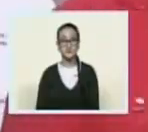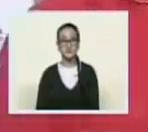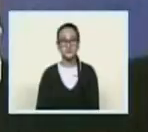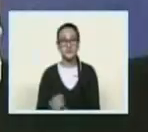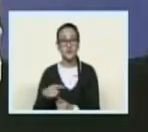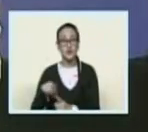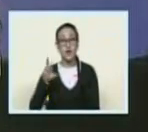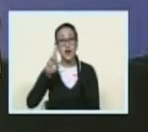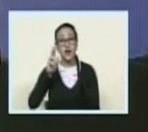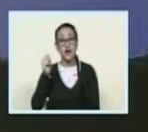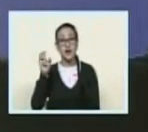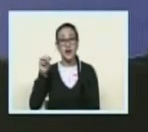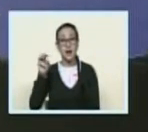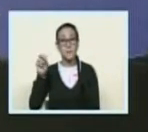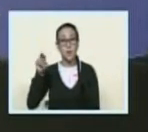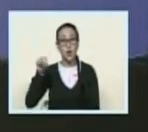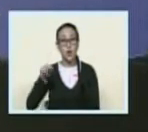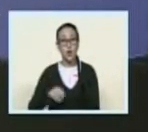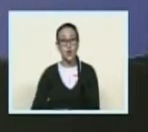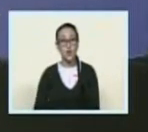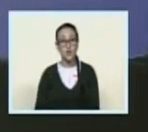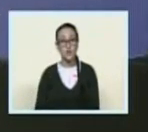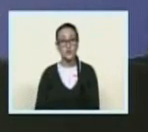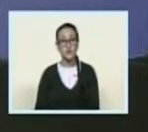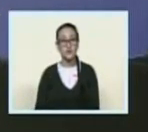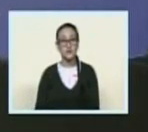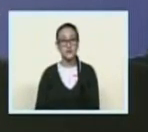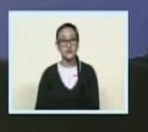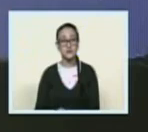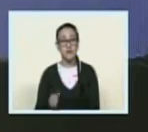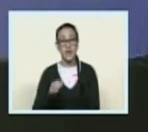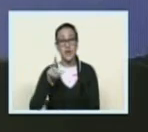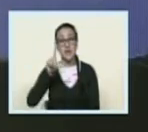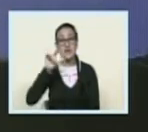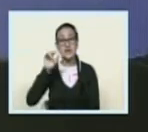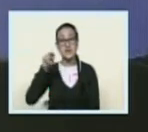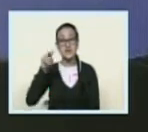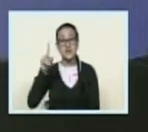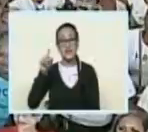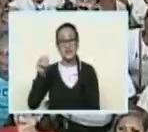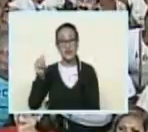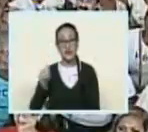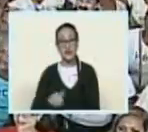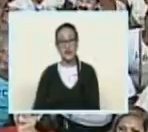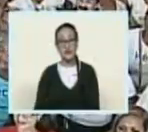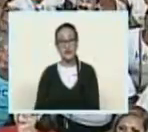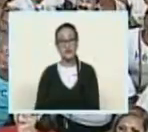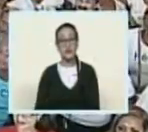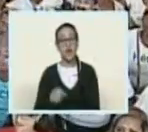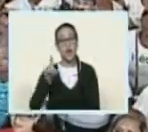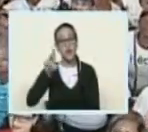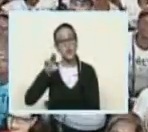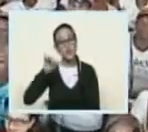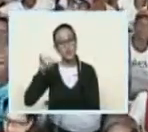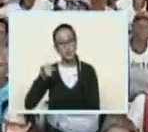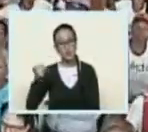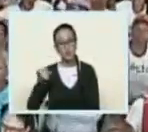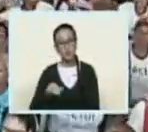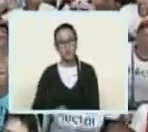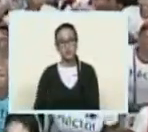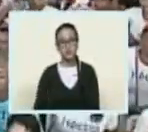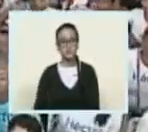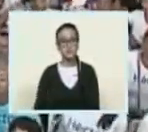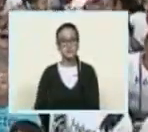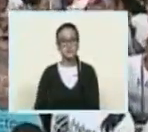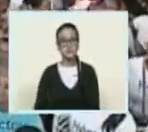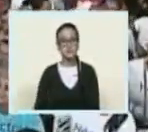Hidalgo, a Linda Barbosa, a Luz Ramírez, a